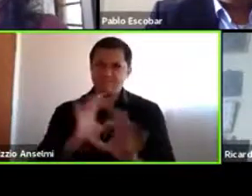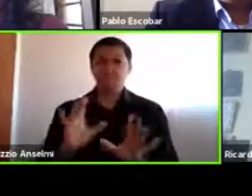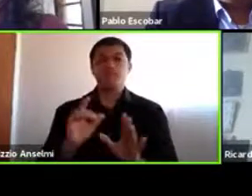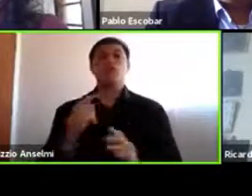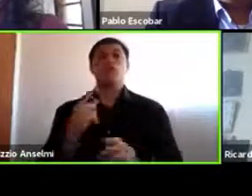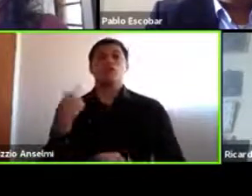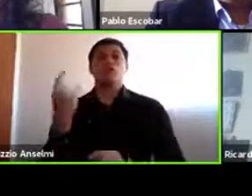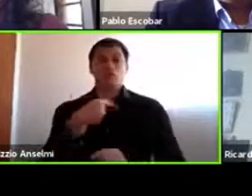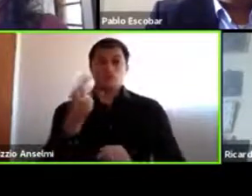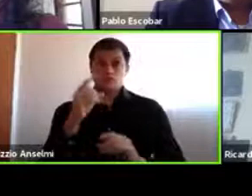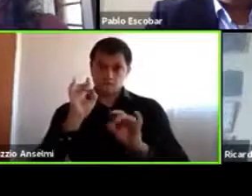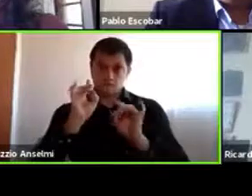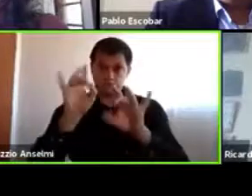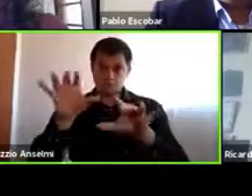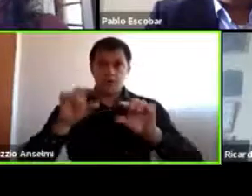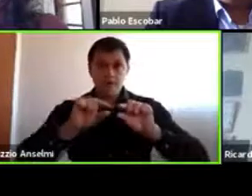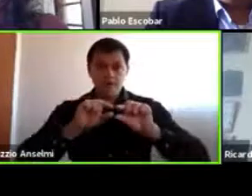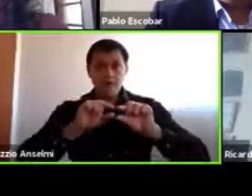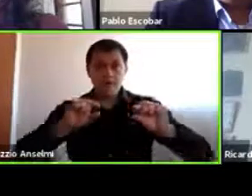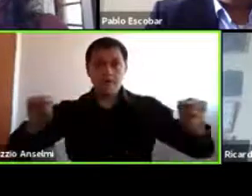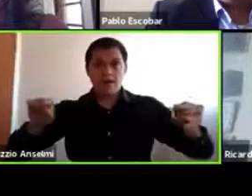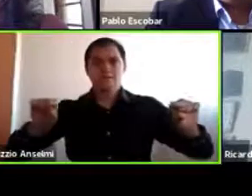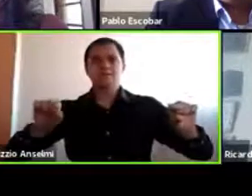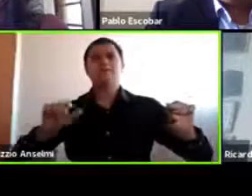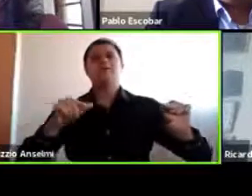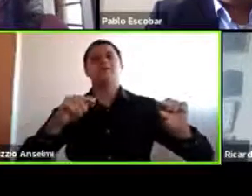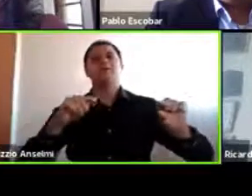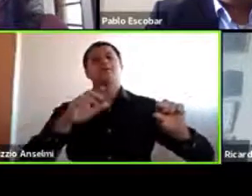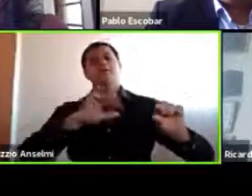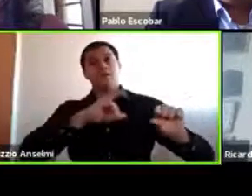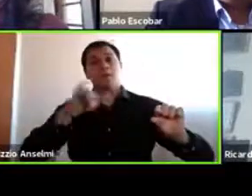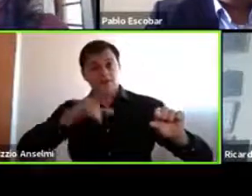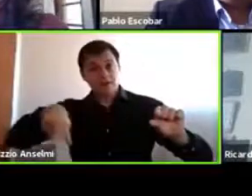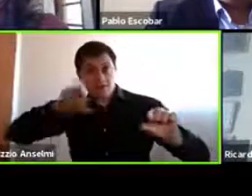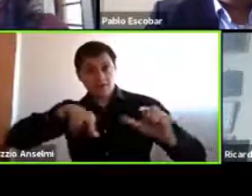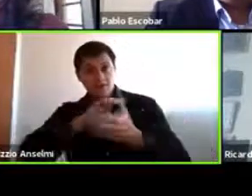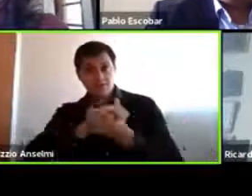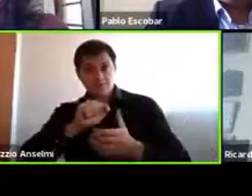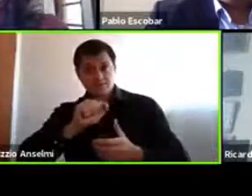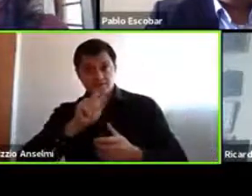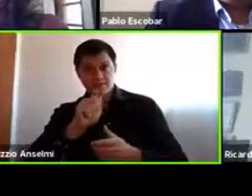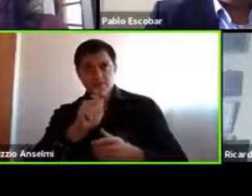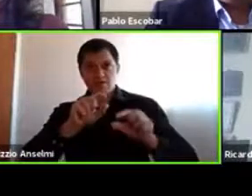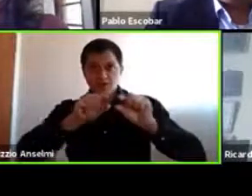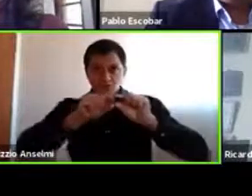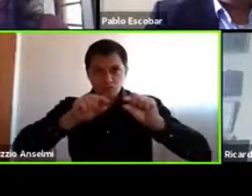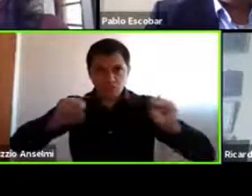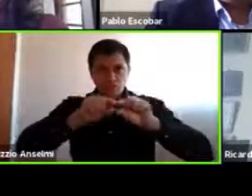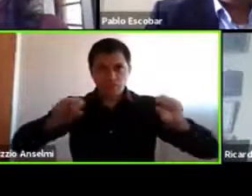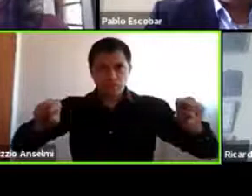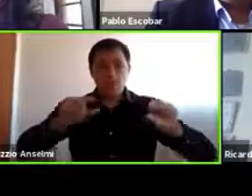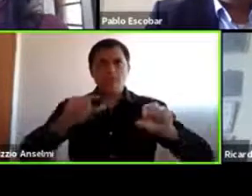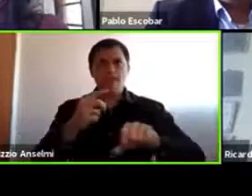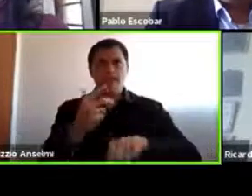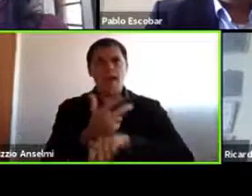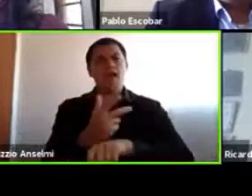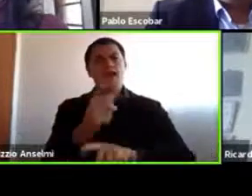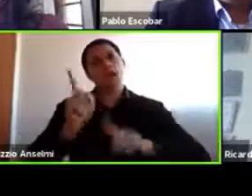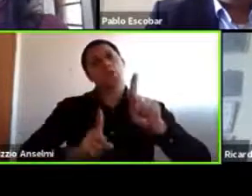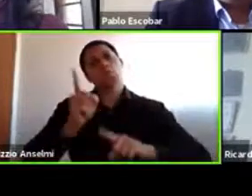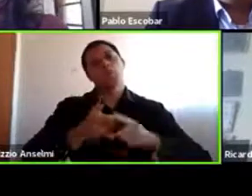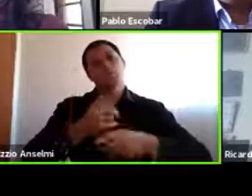luego Almudena les va a repetir acá en el chat, les hemos dejado algunos papers, algunos